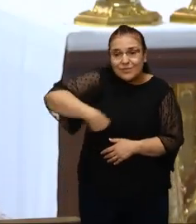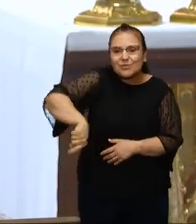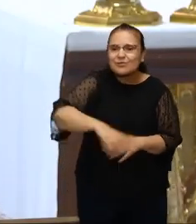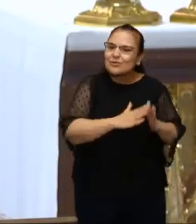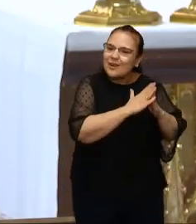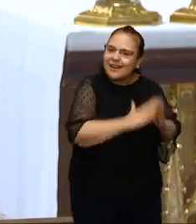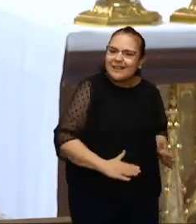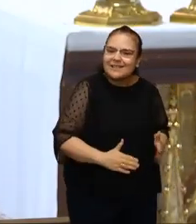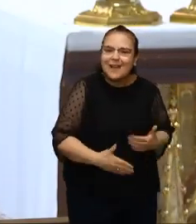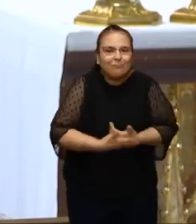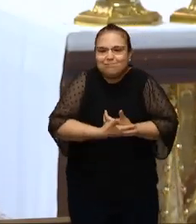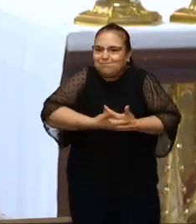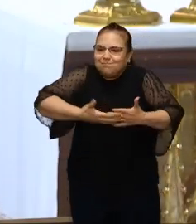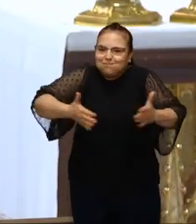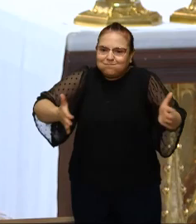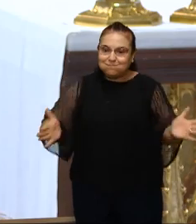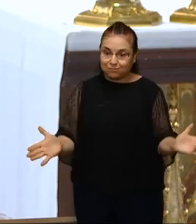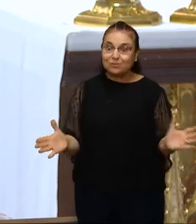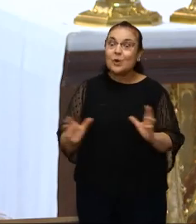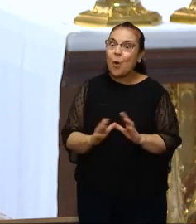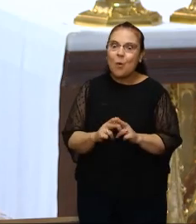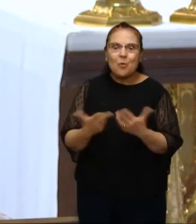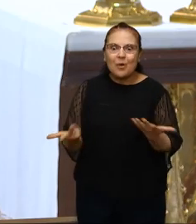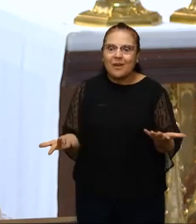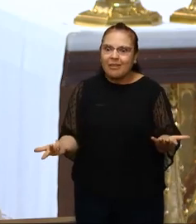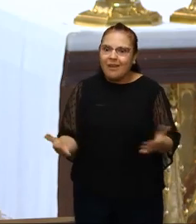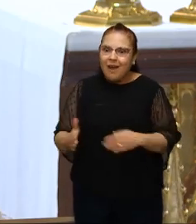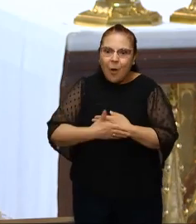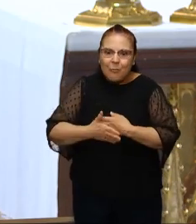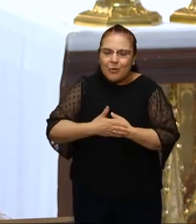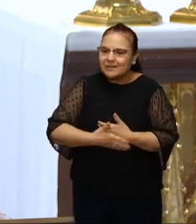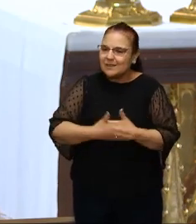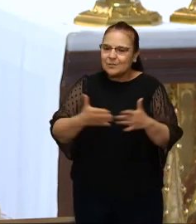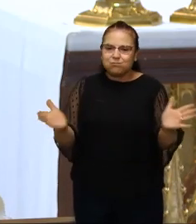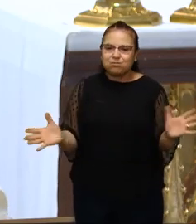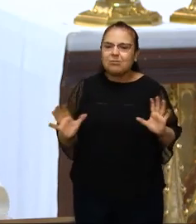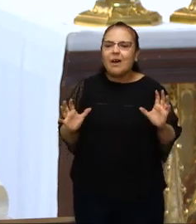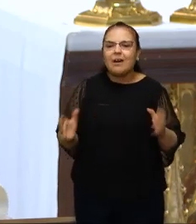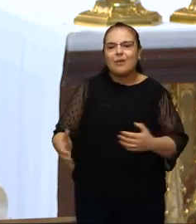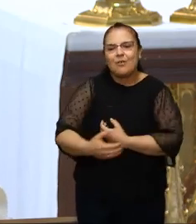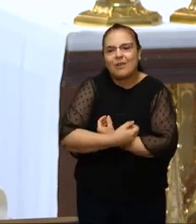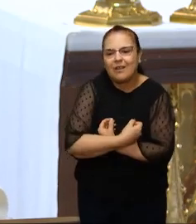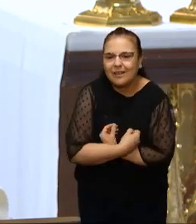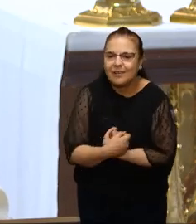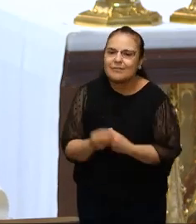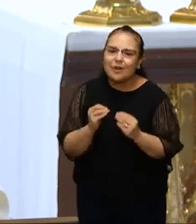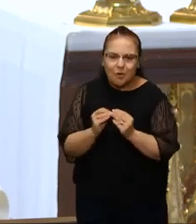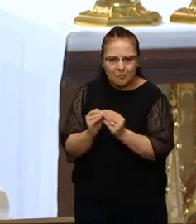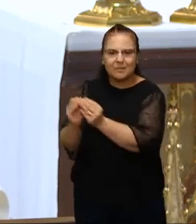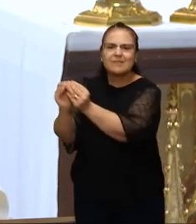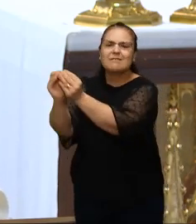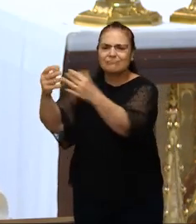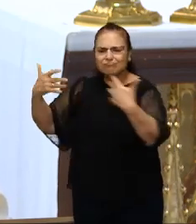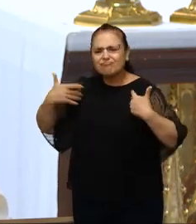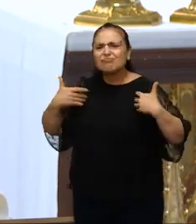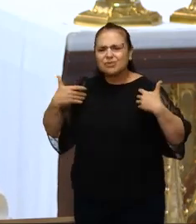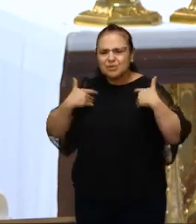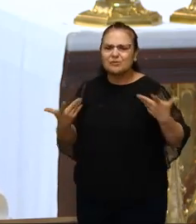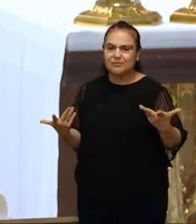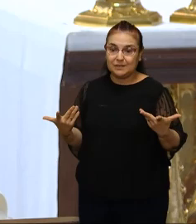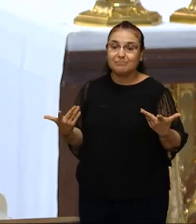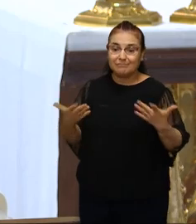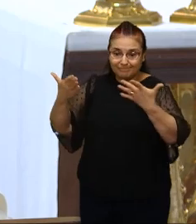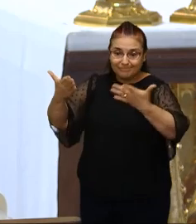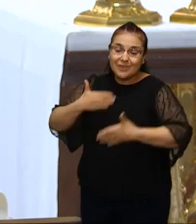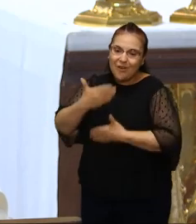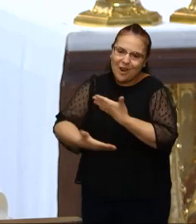iglesia abierta, una comunidad de puertas abiertas, dispuesta a acoger y acompañar a quienes sufren, y nos invita a colaborar